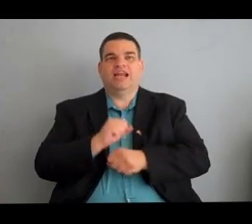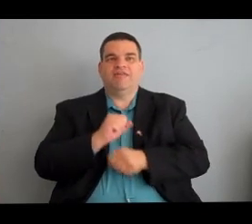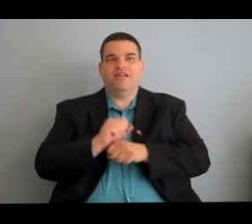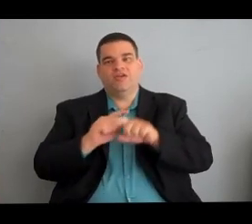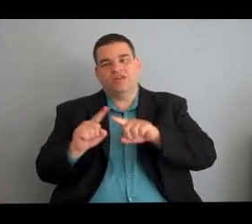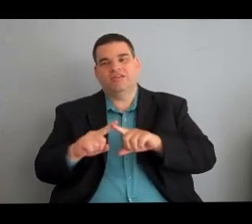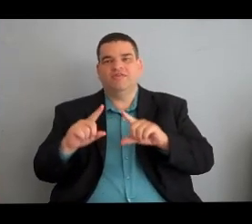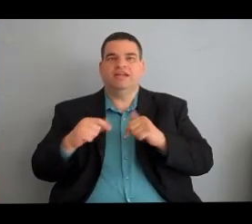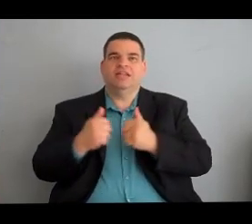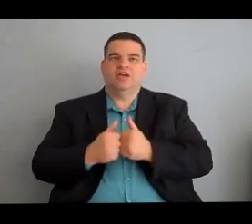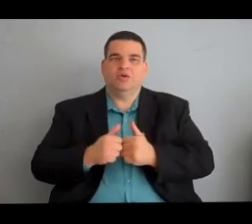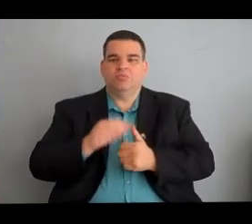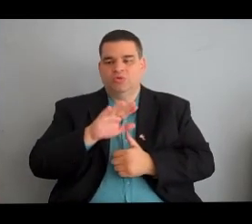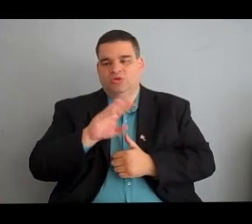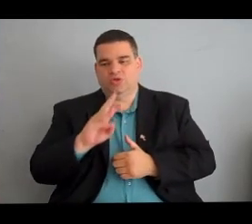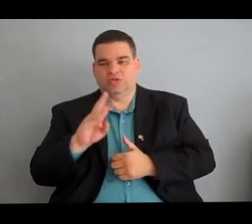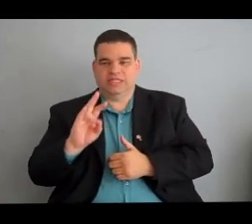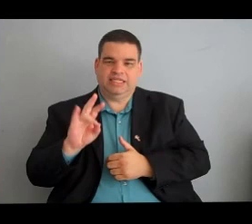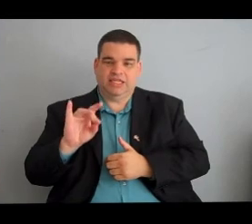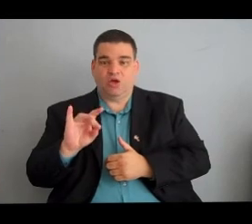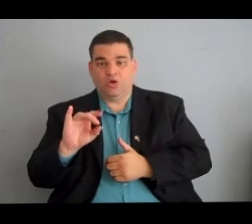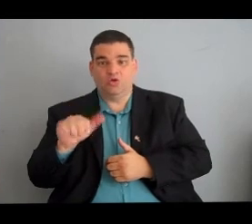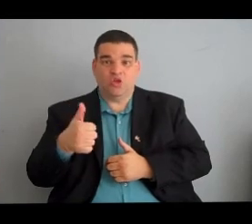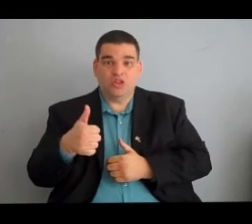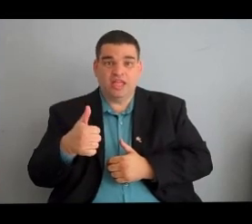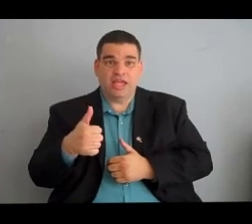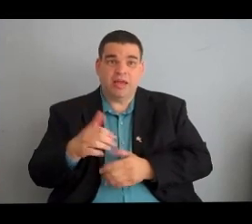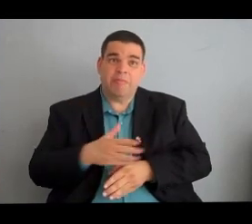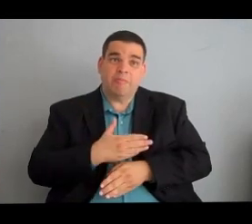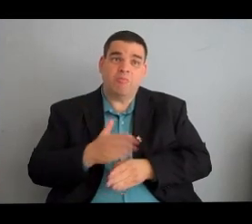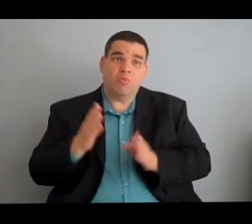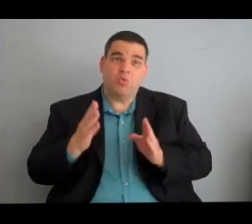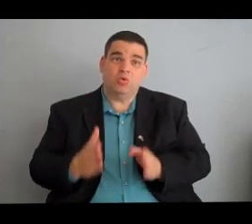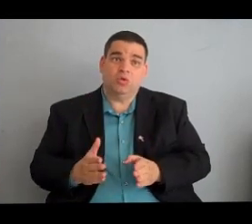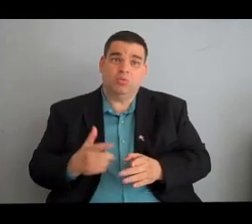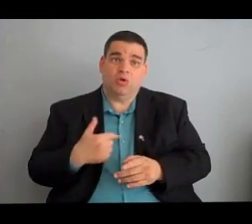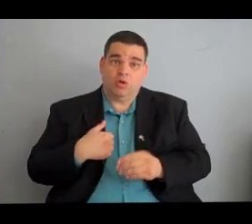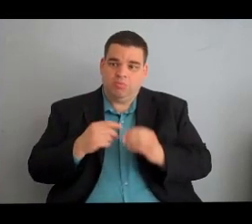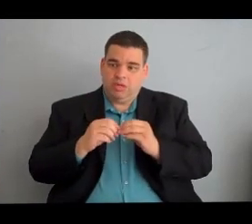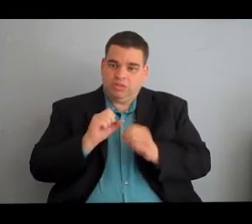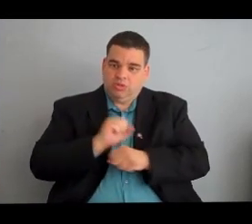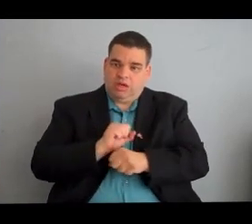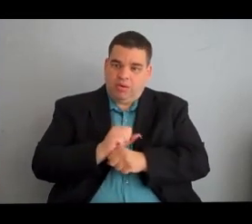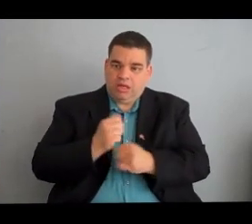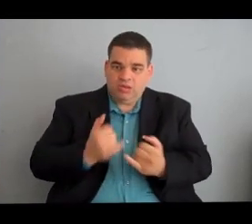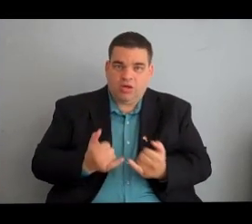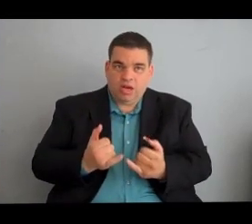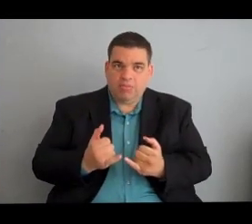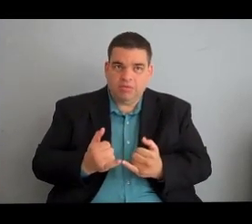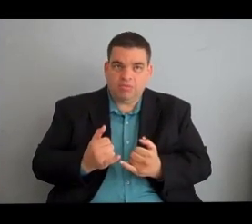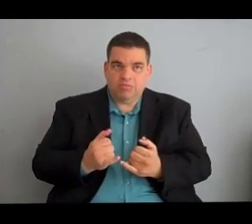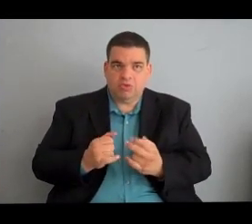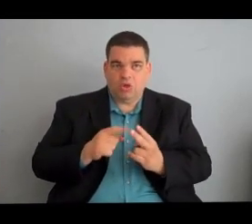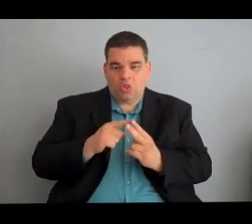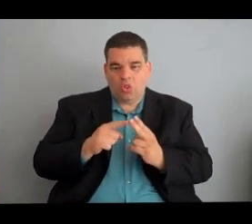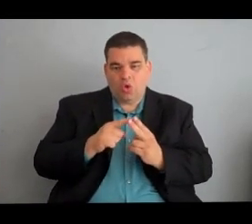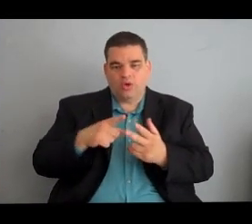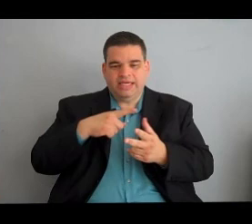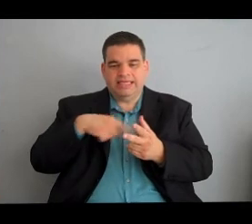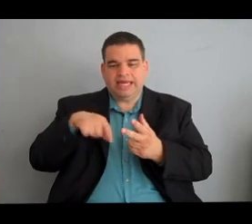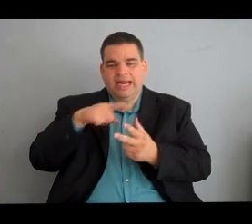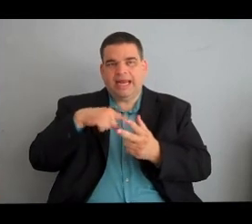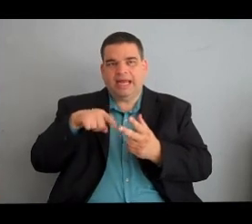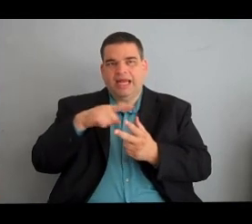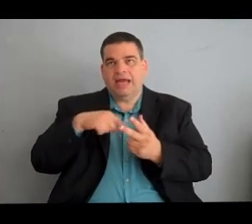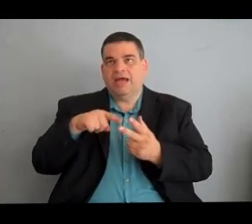8, 10 músicos, pero en lo más que estoy trabajando actualmente es dúos y tríos, uh-huh. llevándole al público